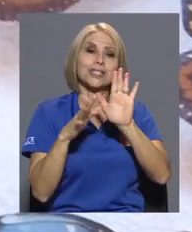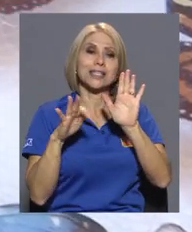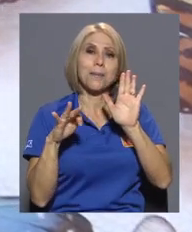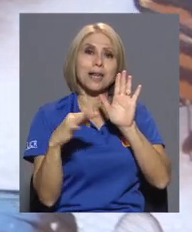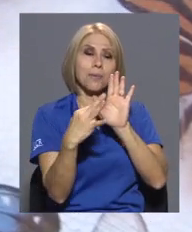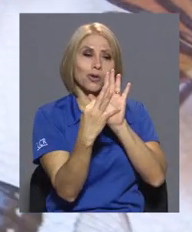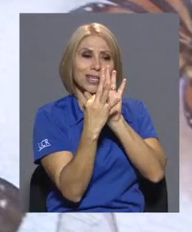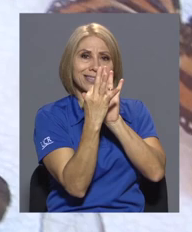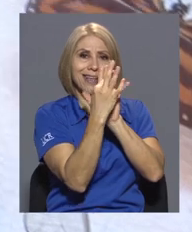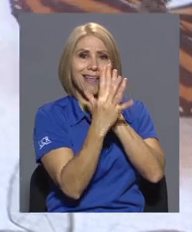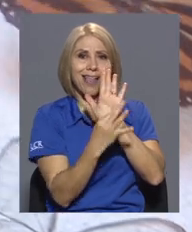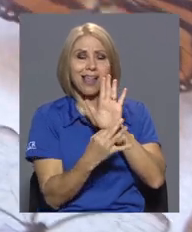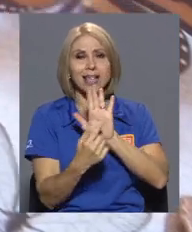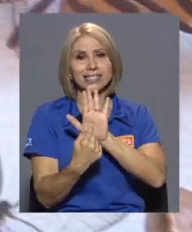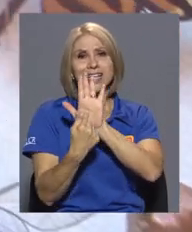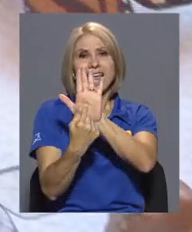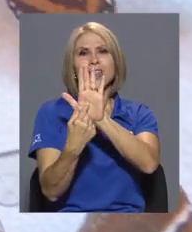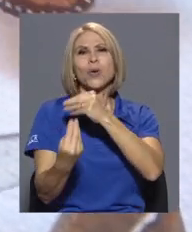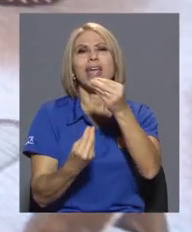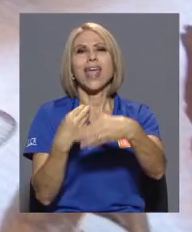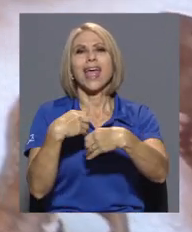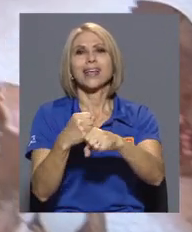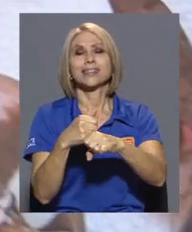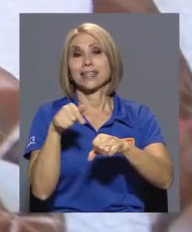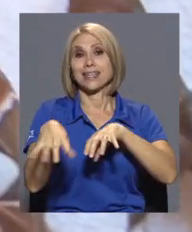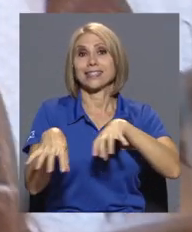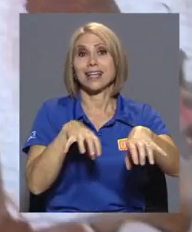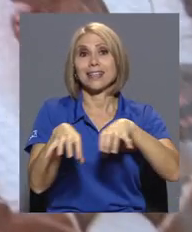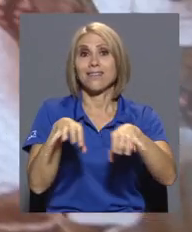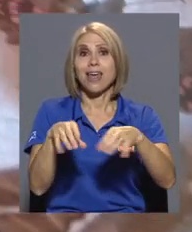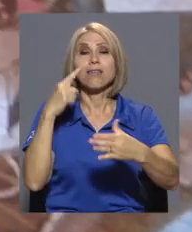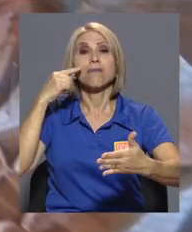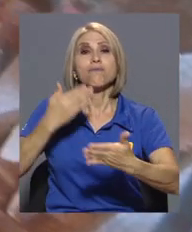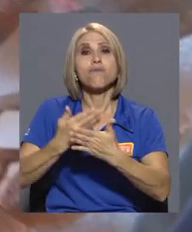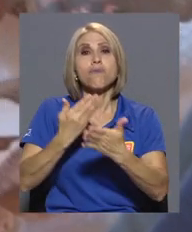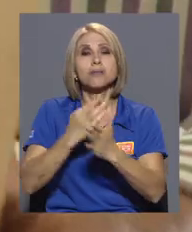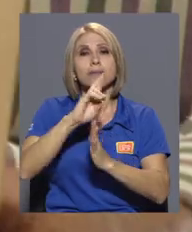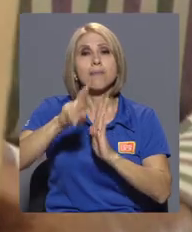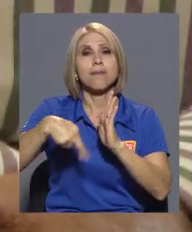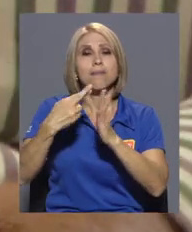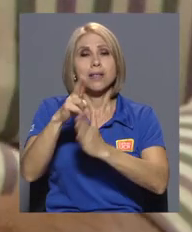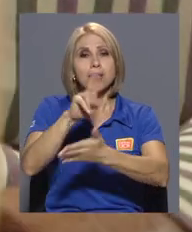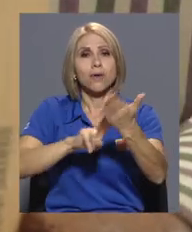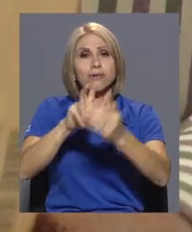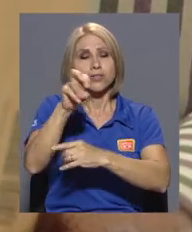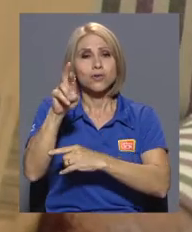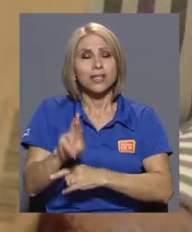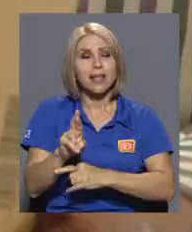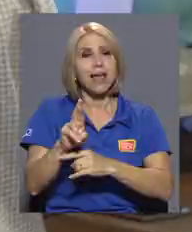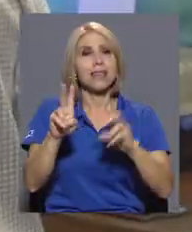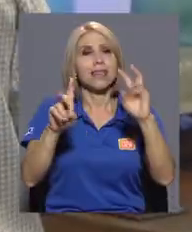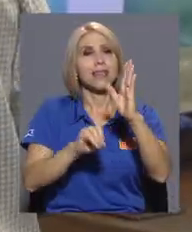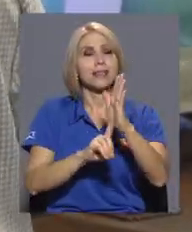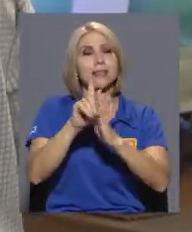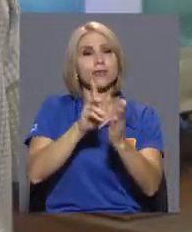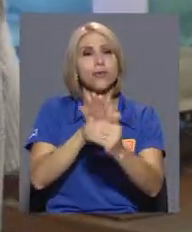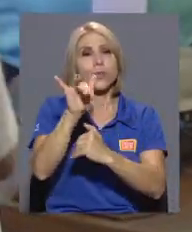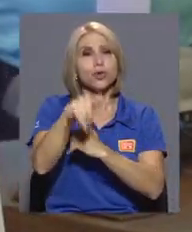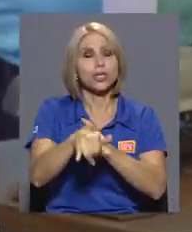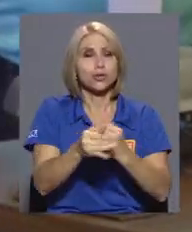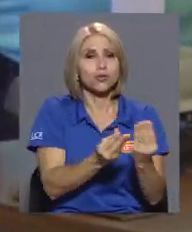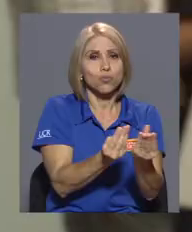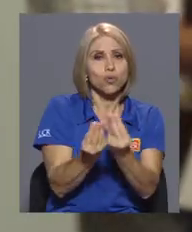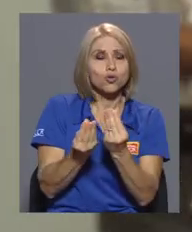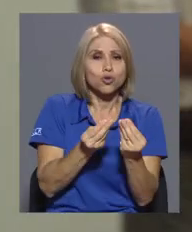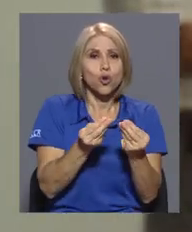enseñando un poco de lo que hacen. Esta actividad refleja el papel de la Universidad de Costa Rica en temas de desarrollo de proyectos en el área de producción y